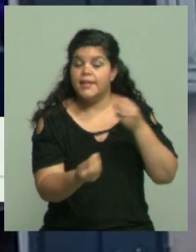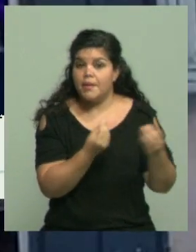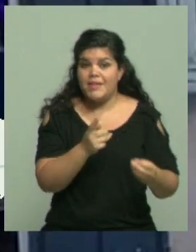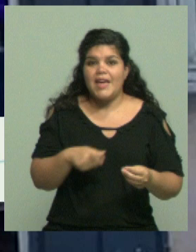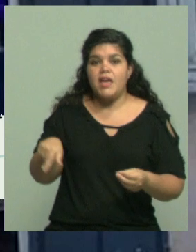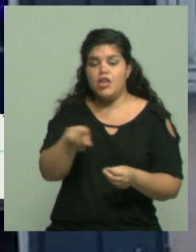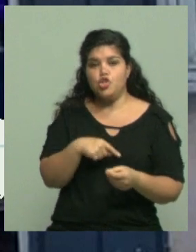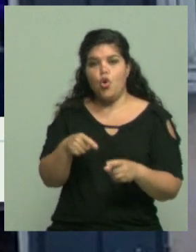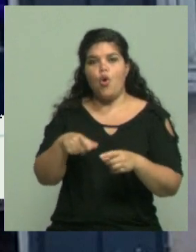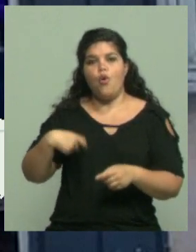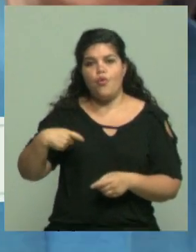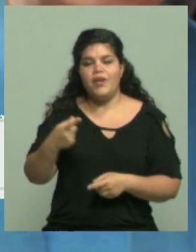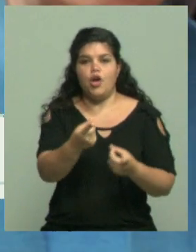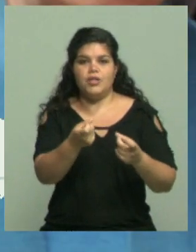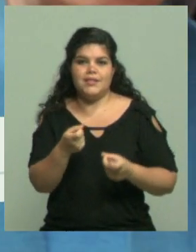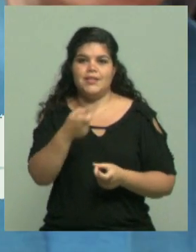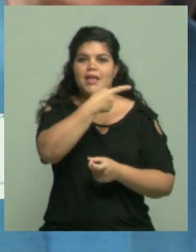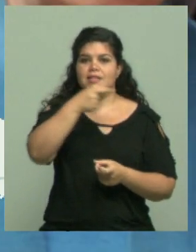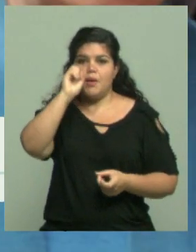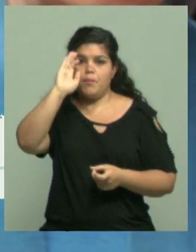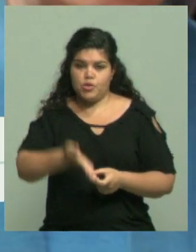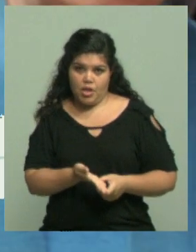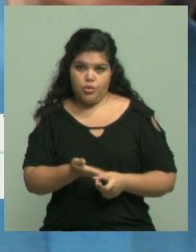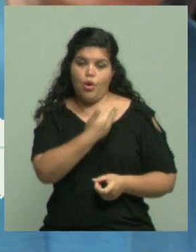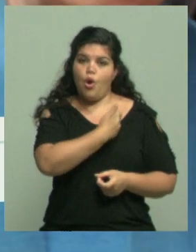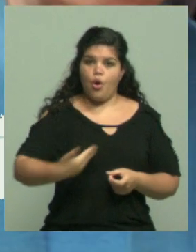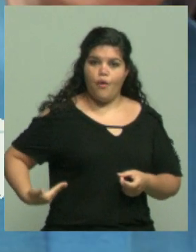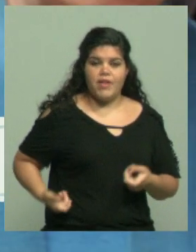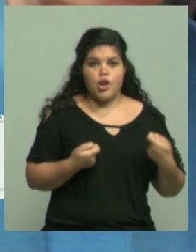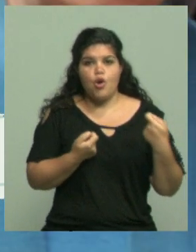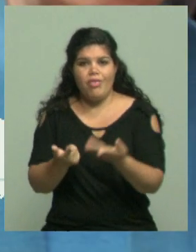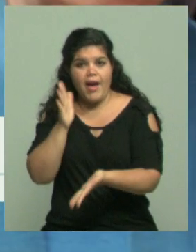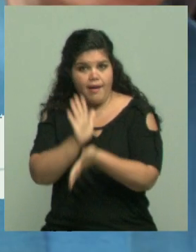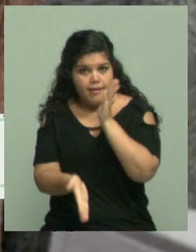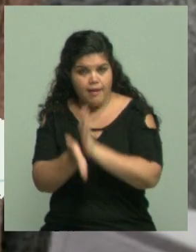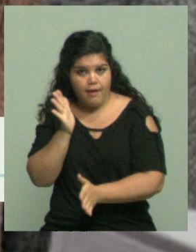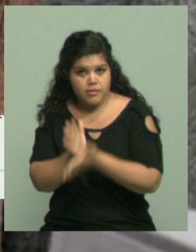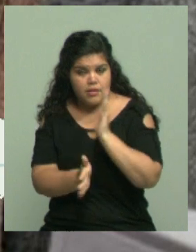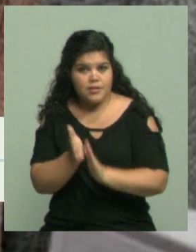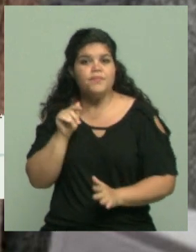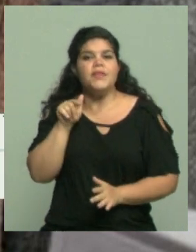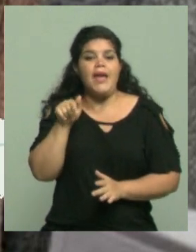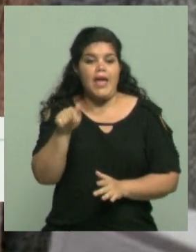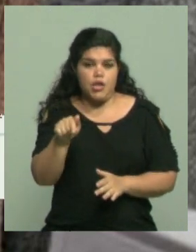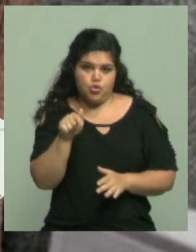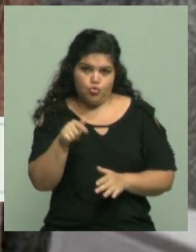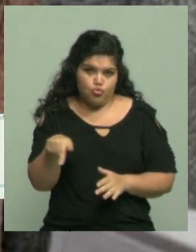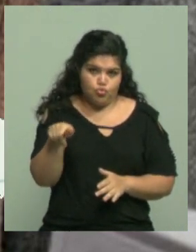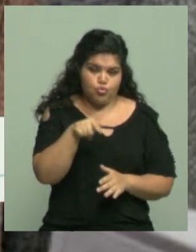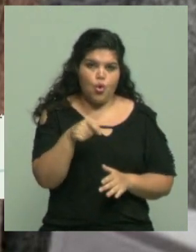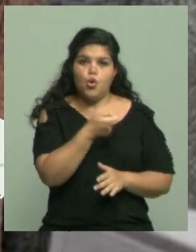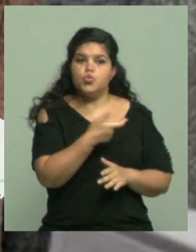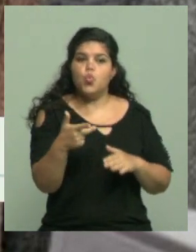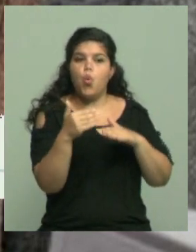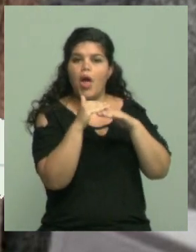del 100%, siempre y cuando prueben que tienen un ingreso más